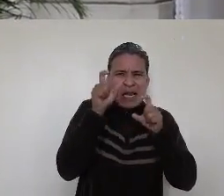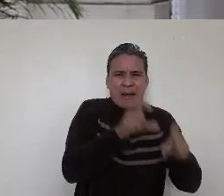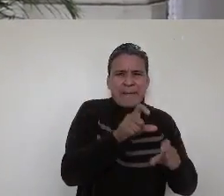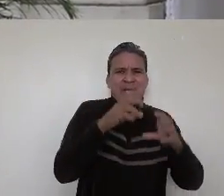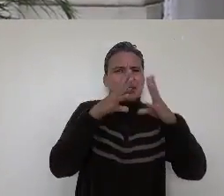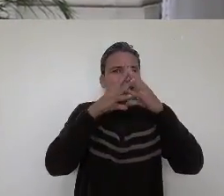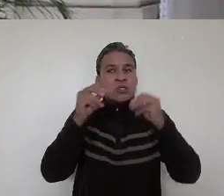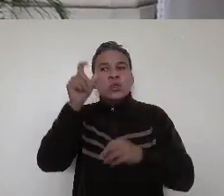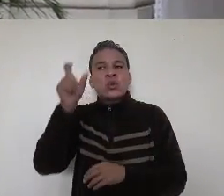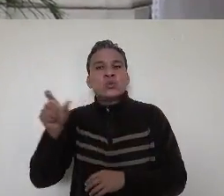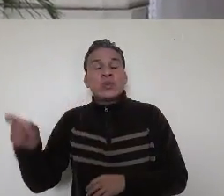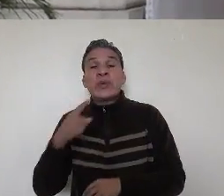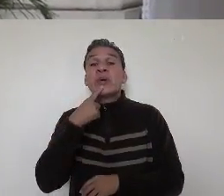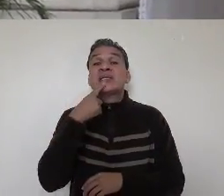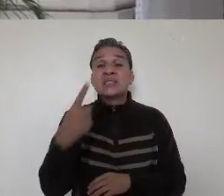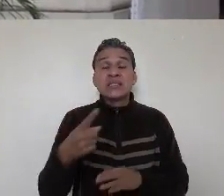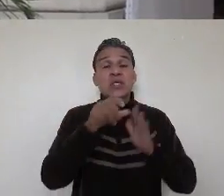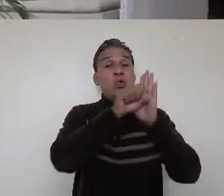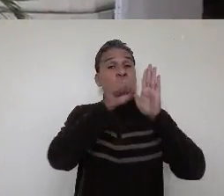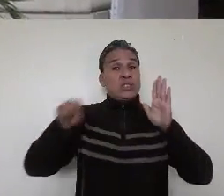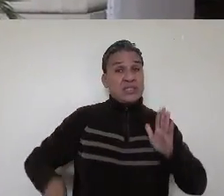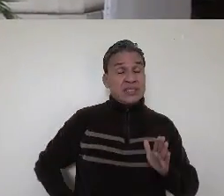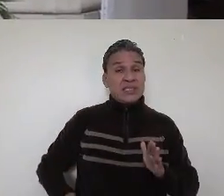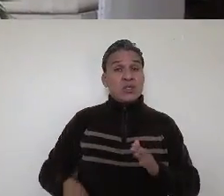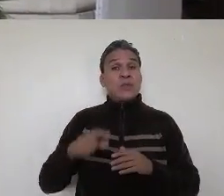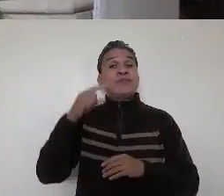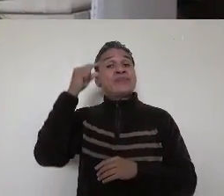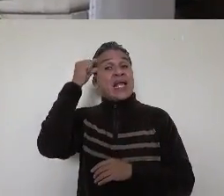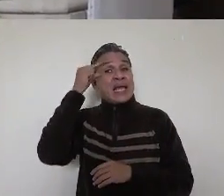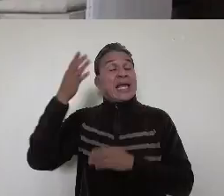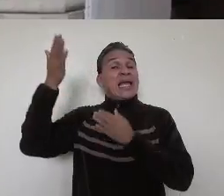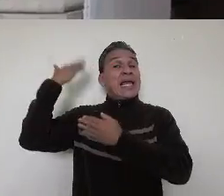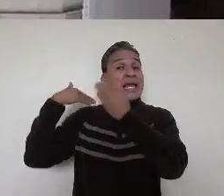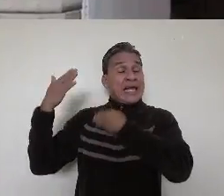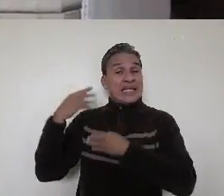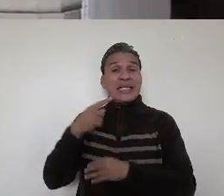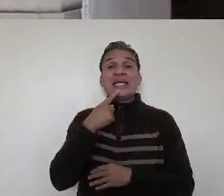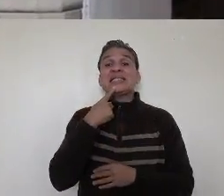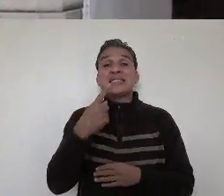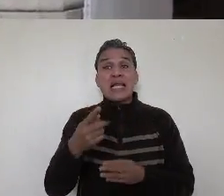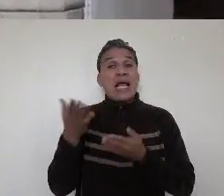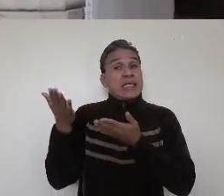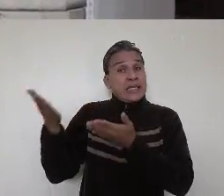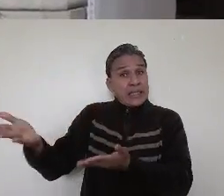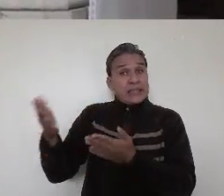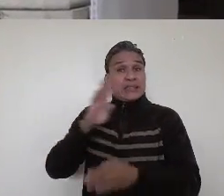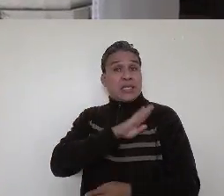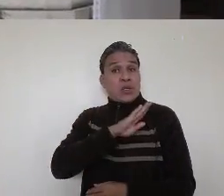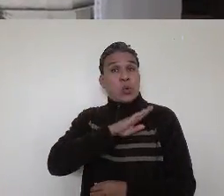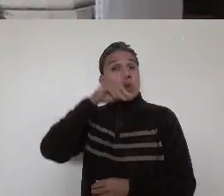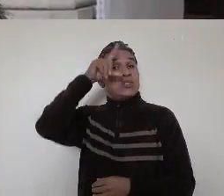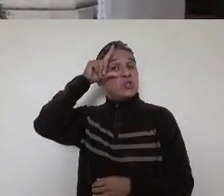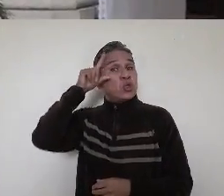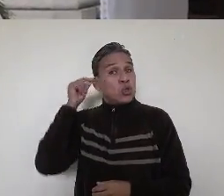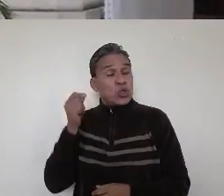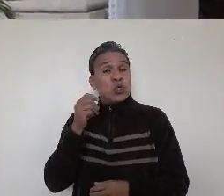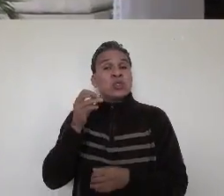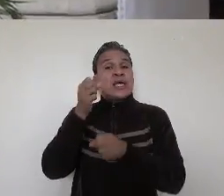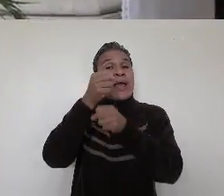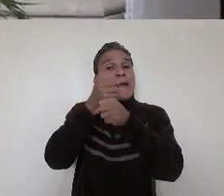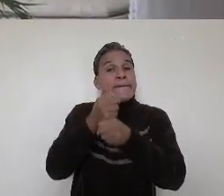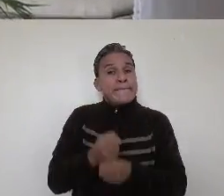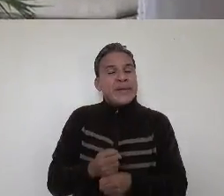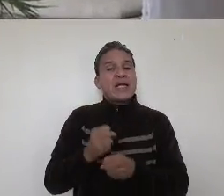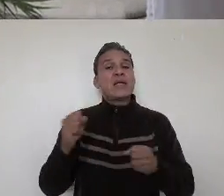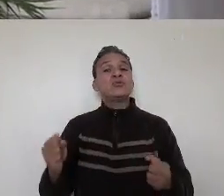el Señor. En aquel día se dirá: aquí está nuestro Dios, de quien esperábamos que nos